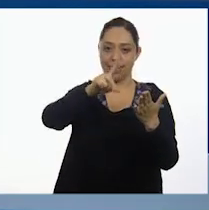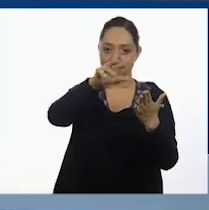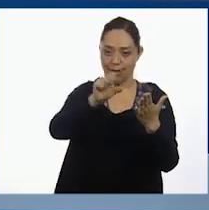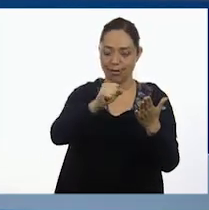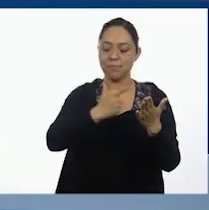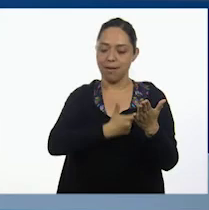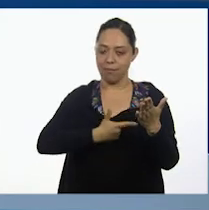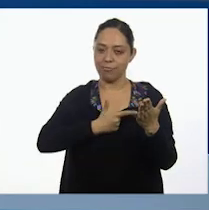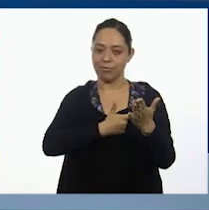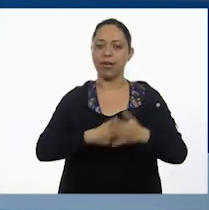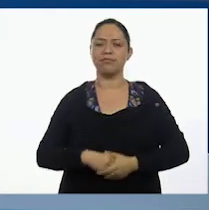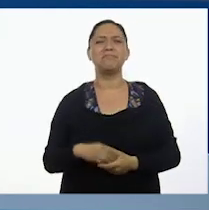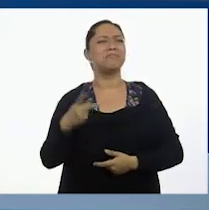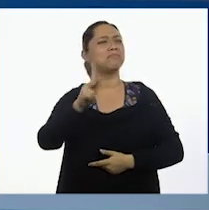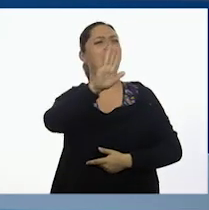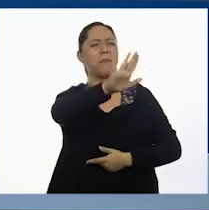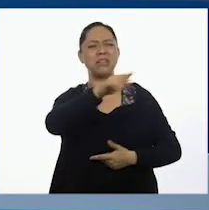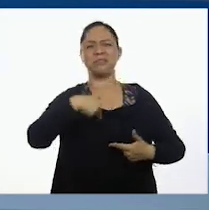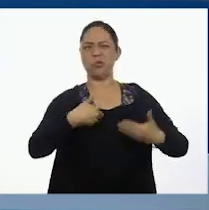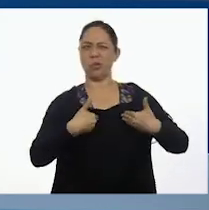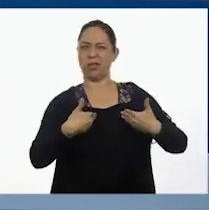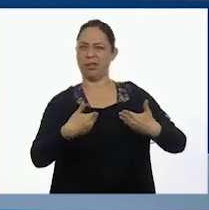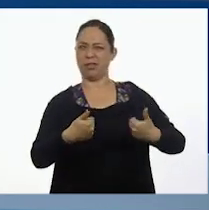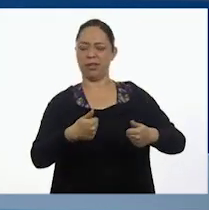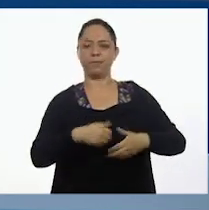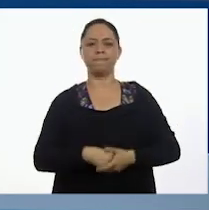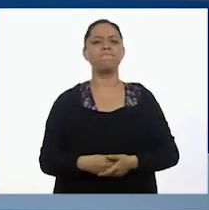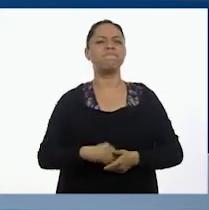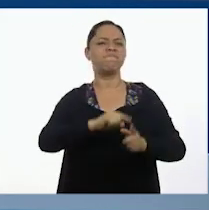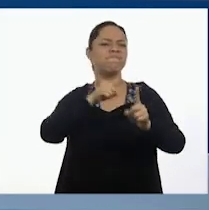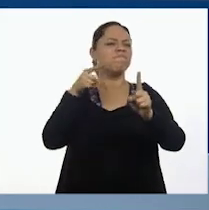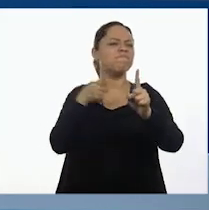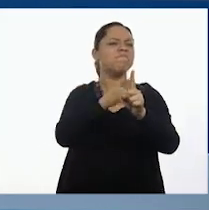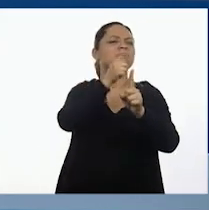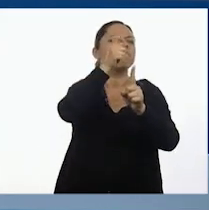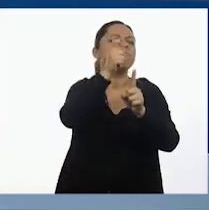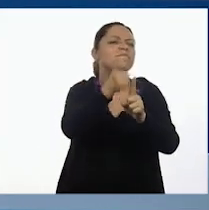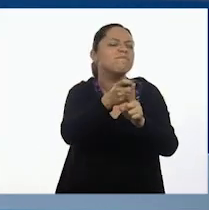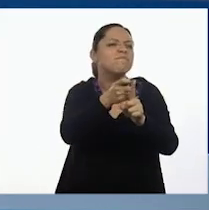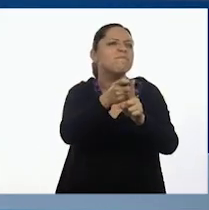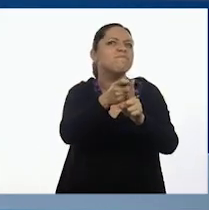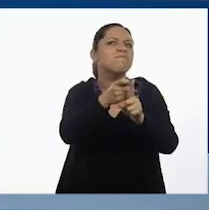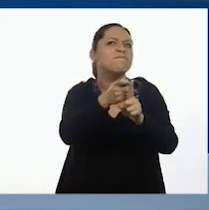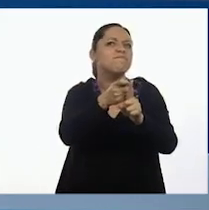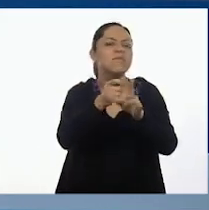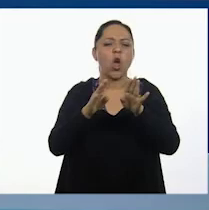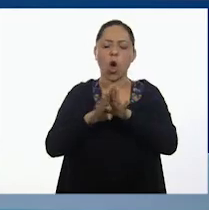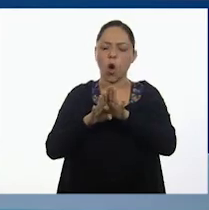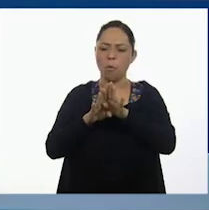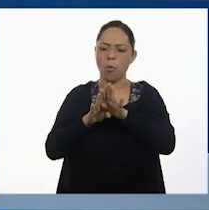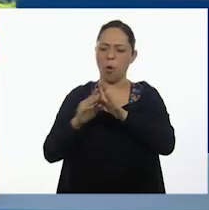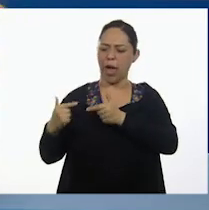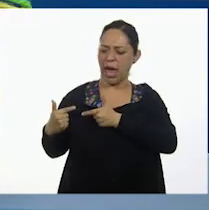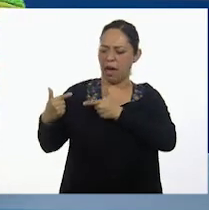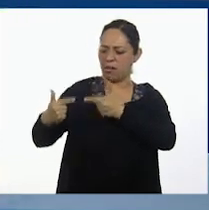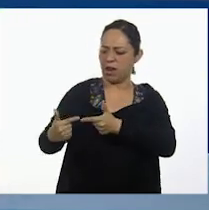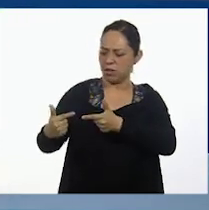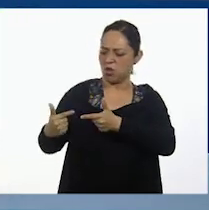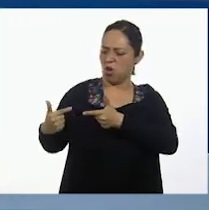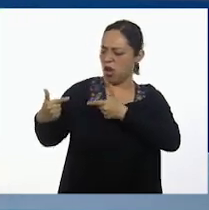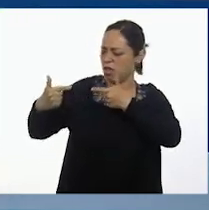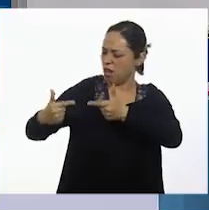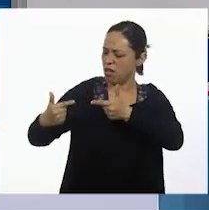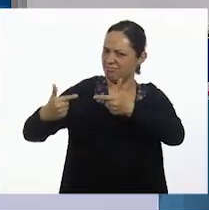profe, pero no entendí muy bien. ¿A qué se refiere cuando dice que va de generación en